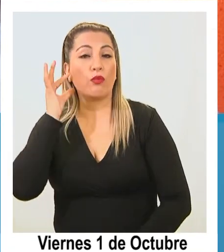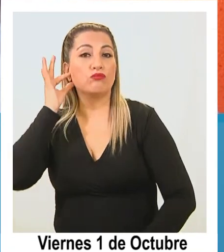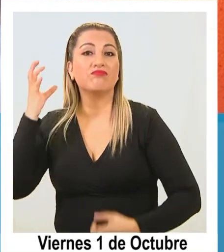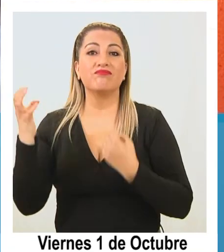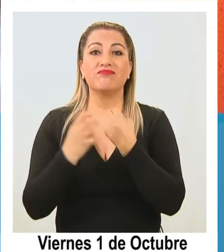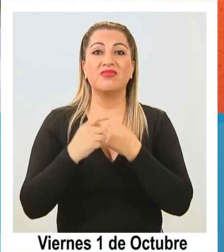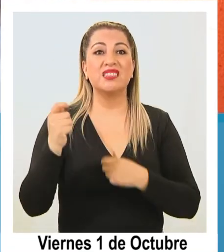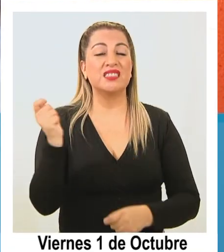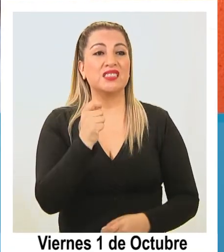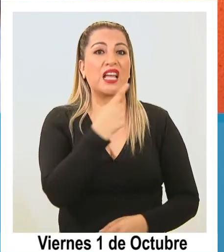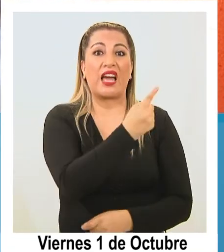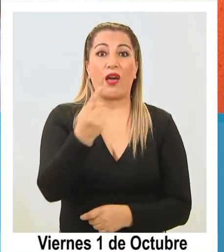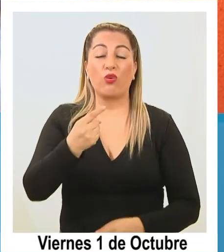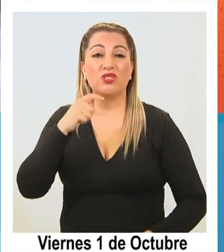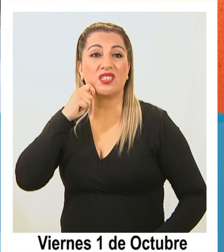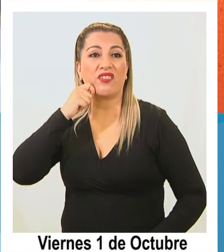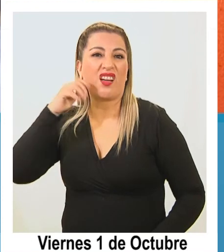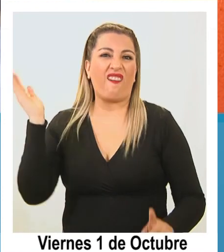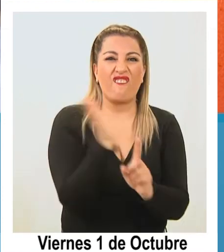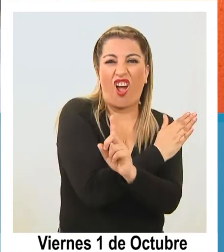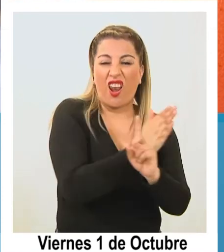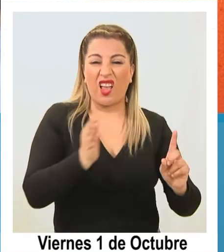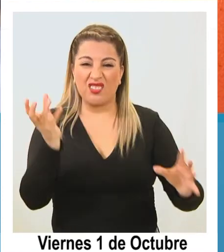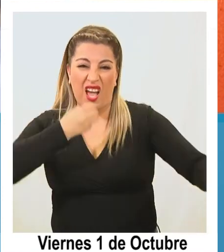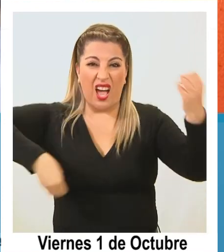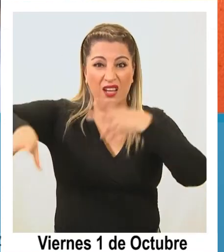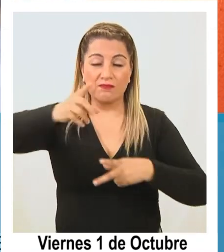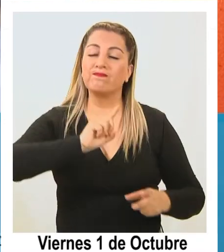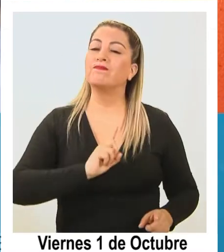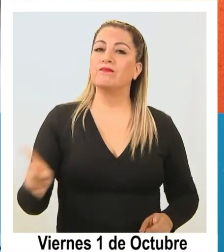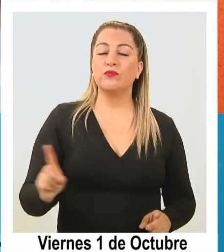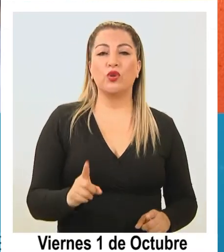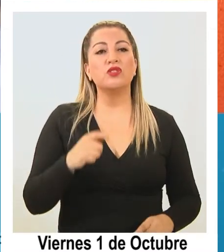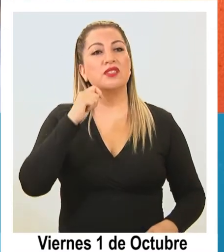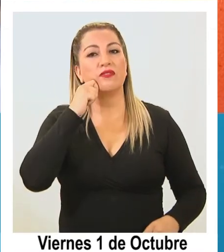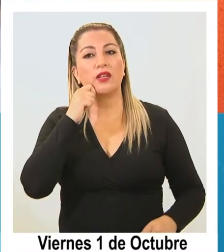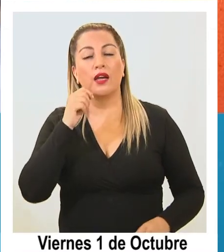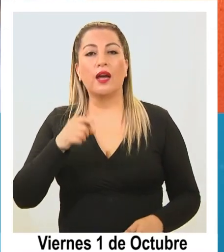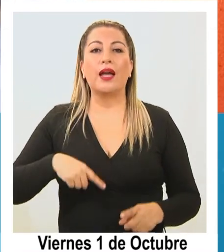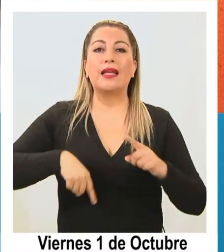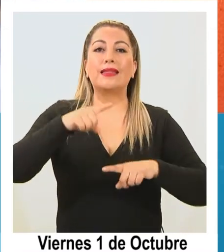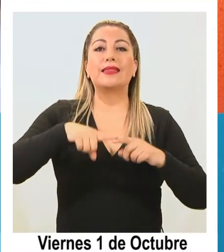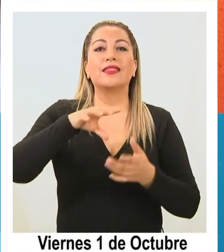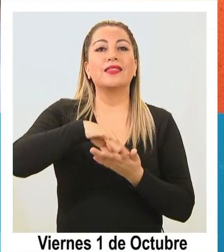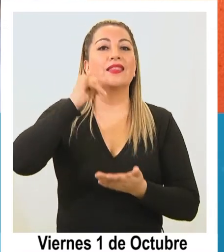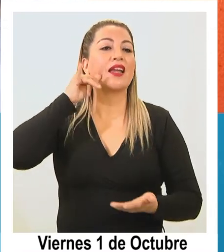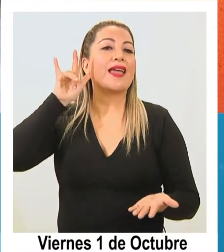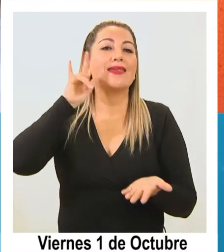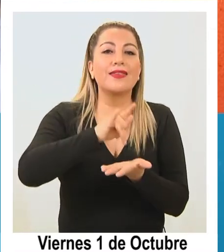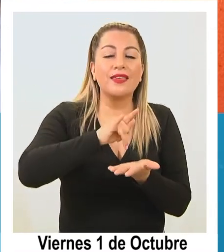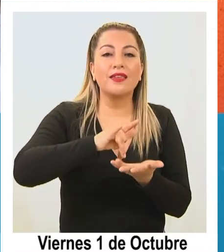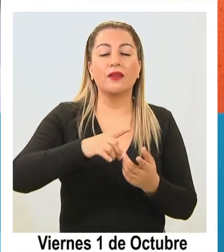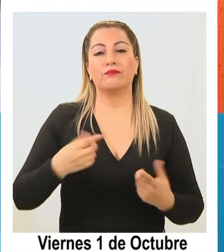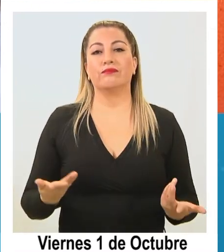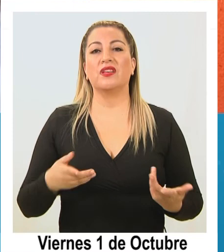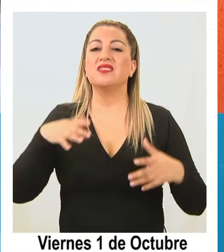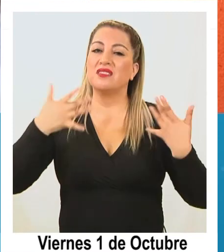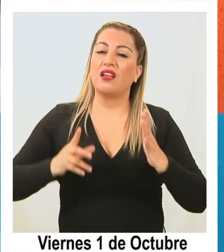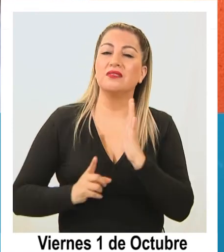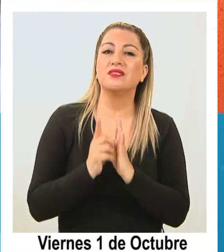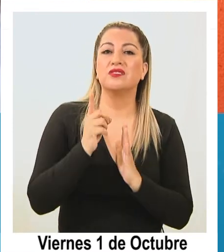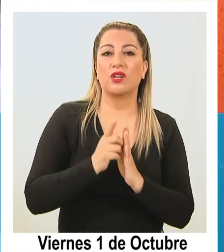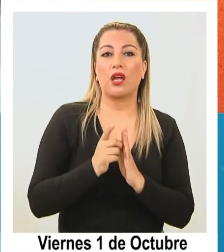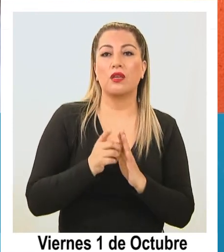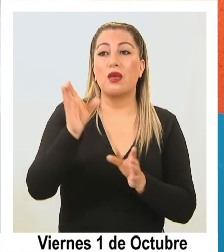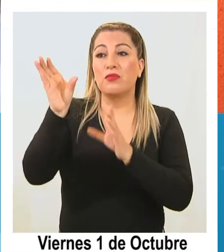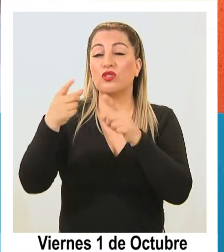son violentos, son gente de acogida, es gente que quiere su tierra, que se ha desarrollado en torno a la